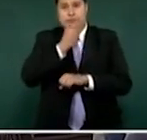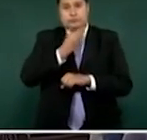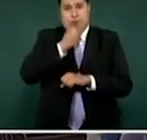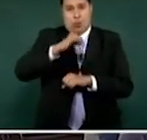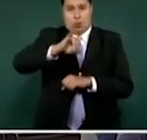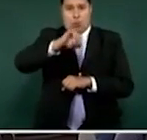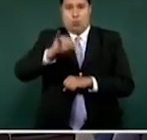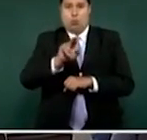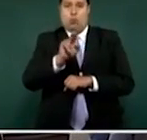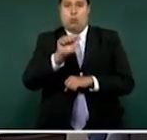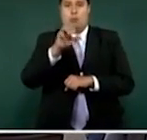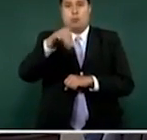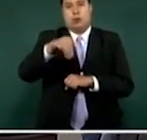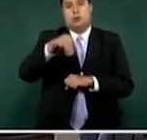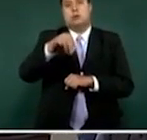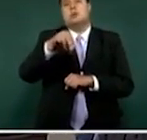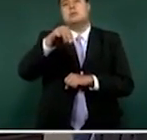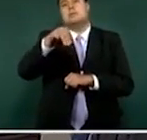Juan Manuel Carreras